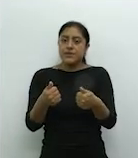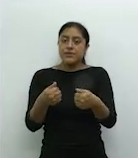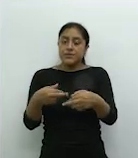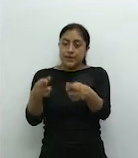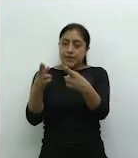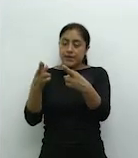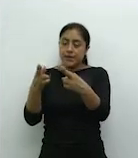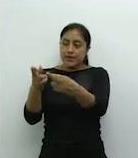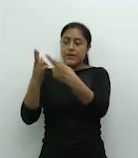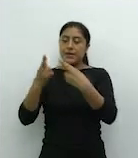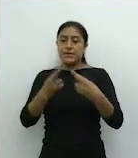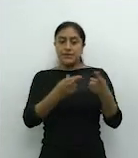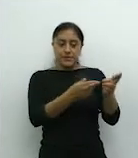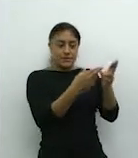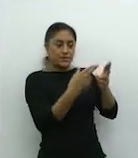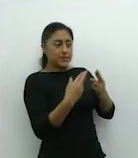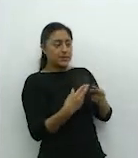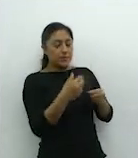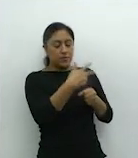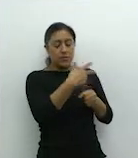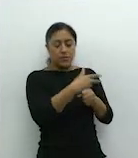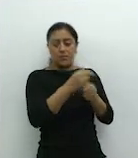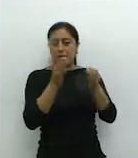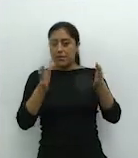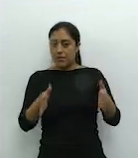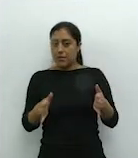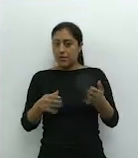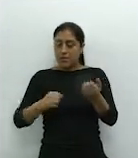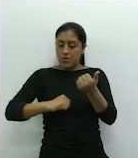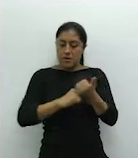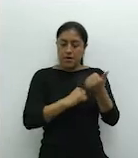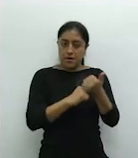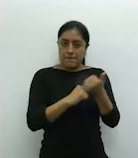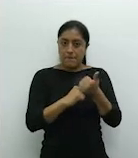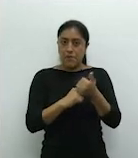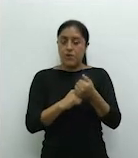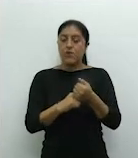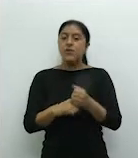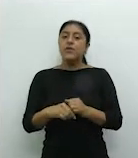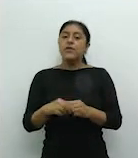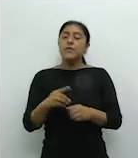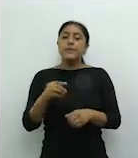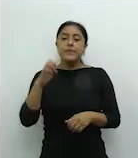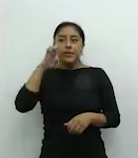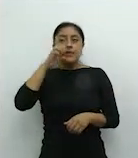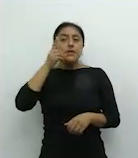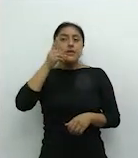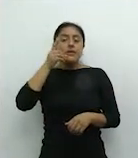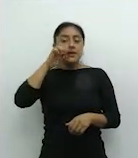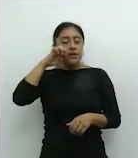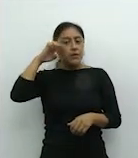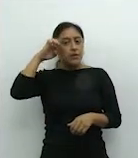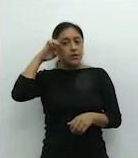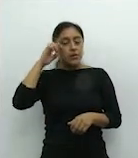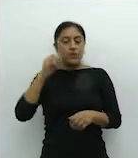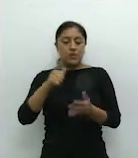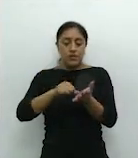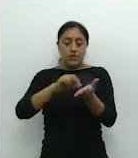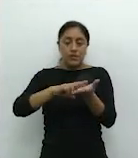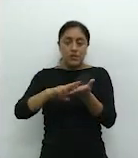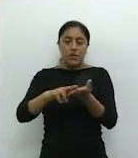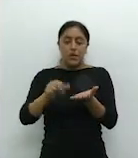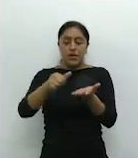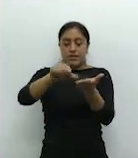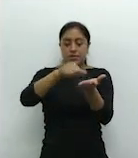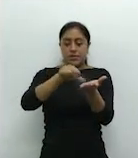al transparentar los gastos públicos con el apoyo total de quien dirige la institución. Las auditorías generan